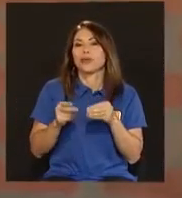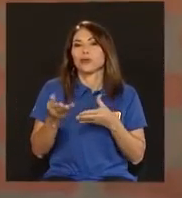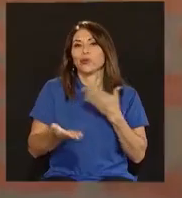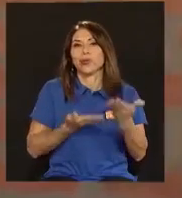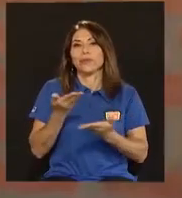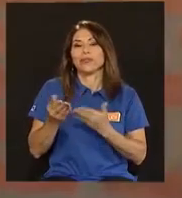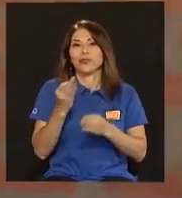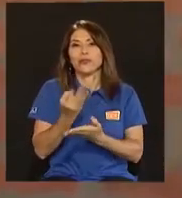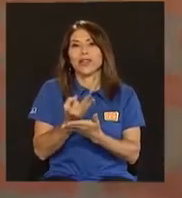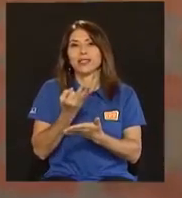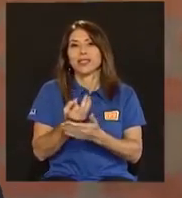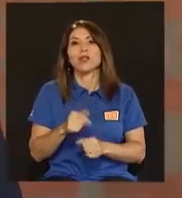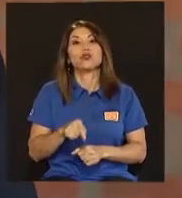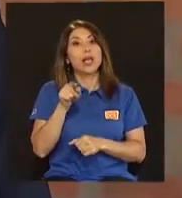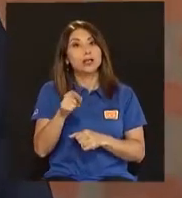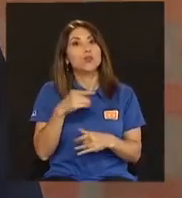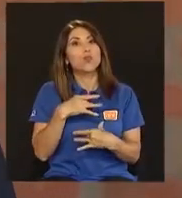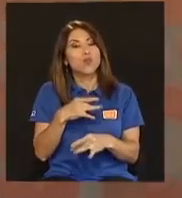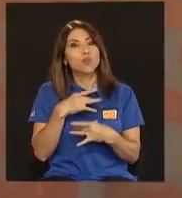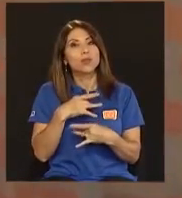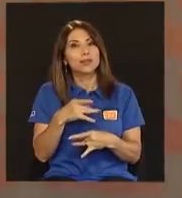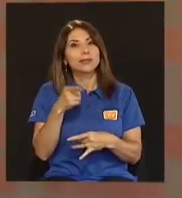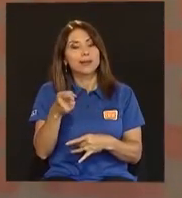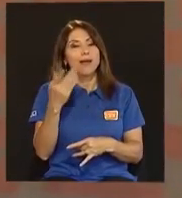una llamada muy interesante.